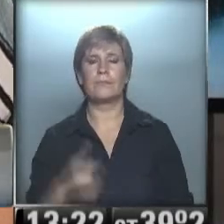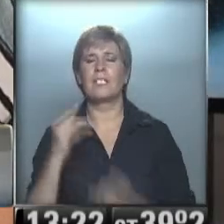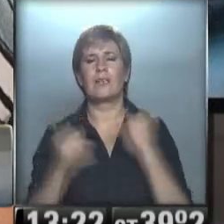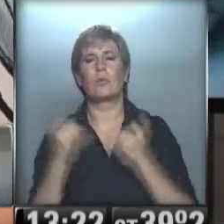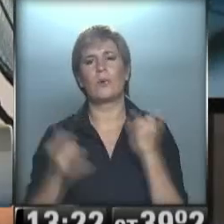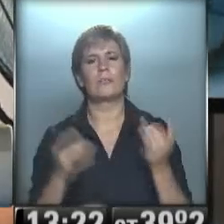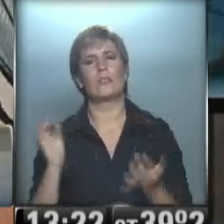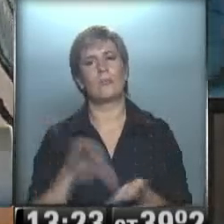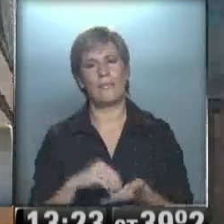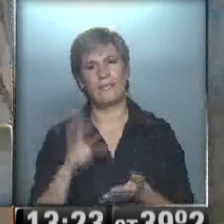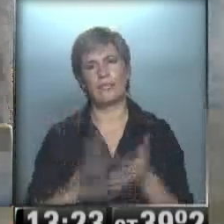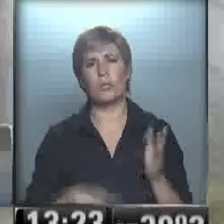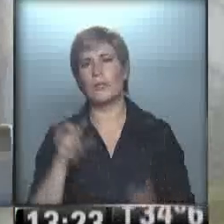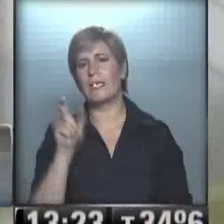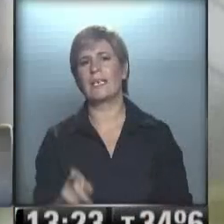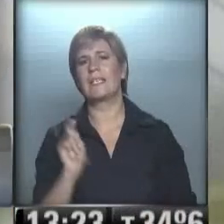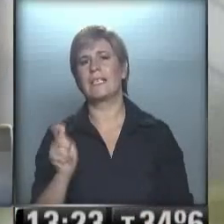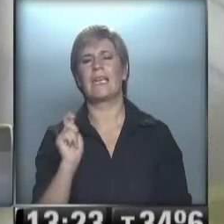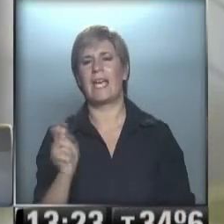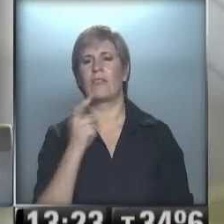porque hay un par que han